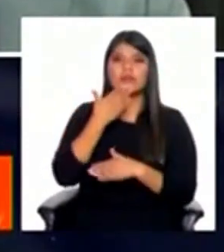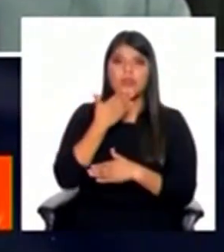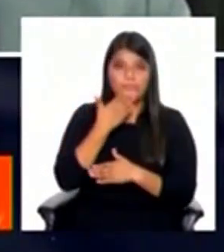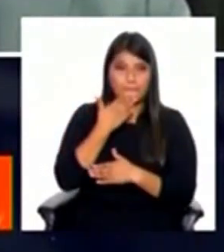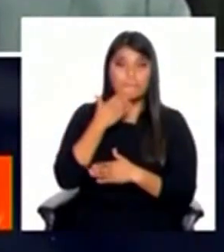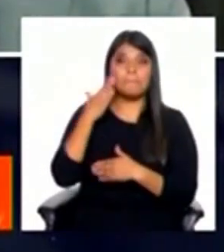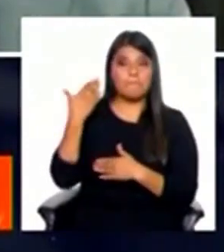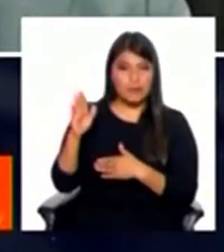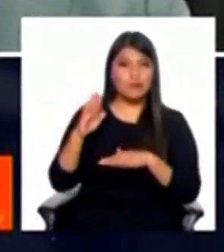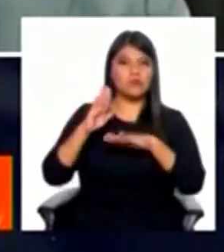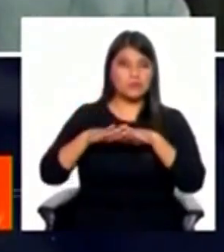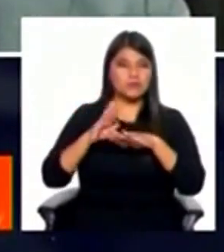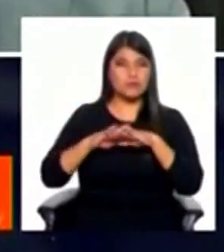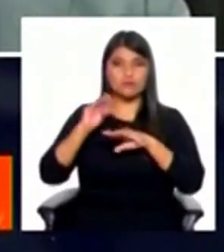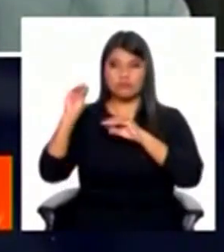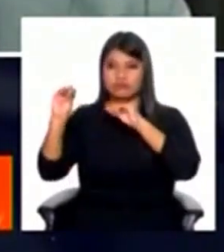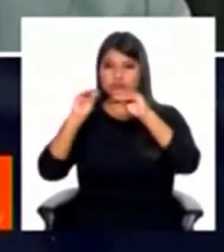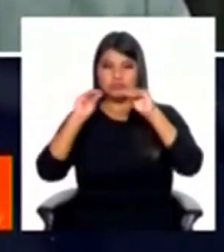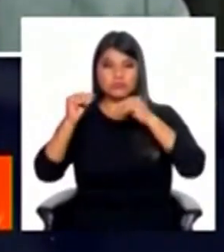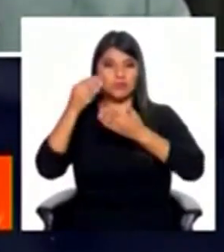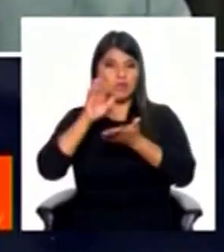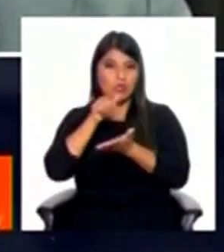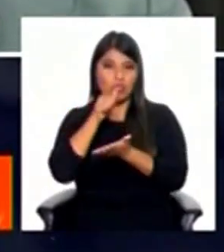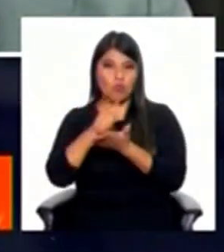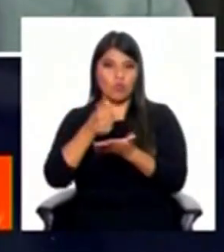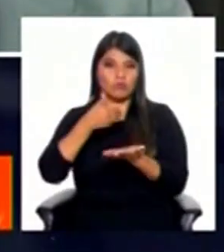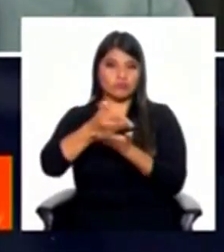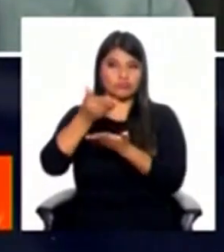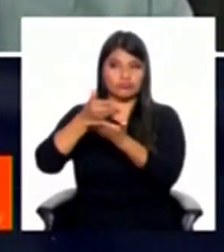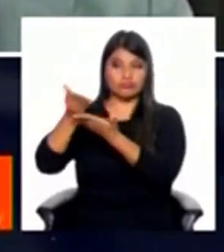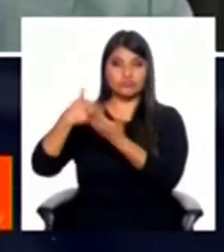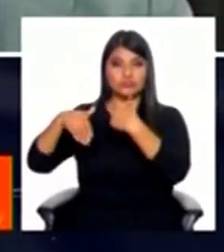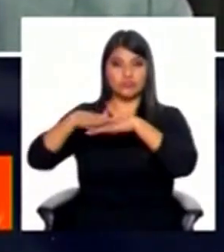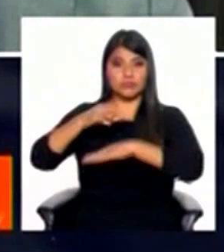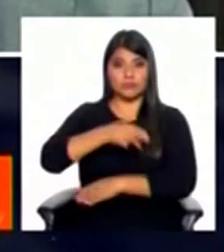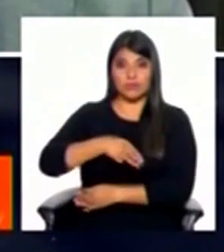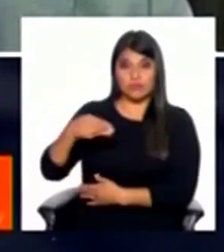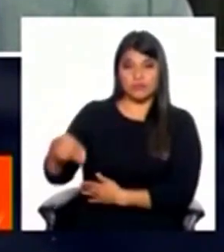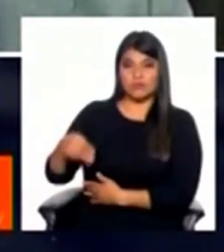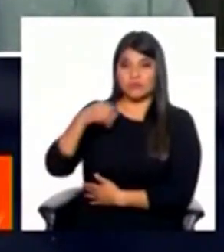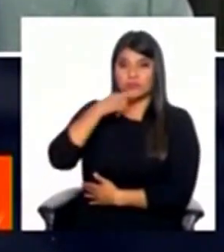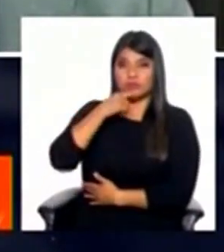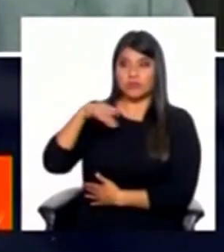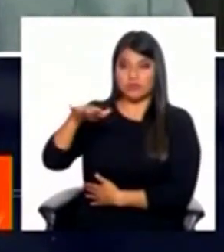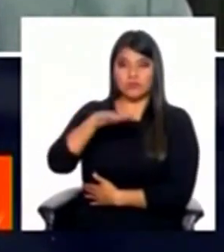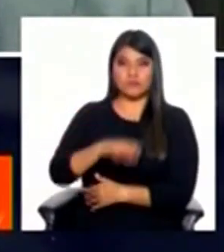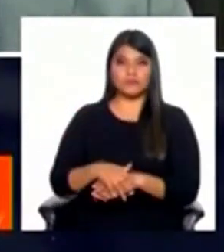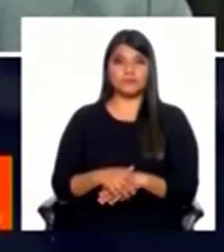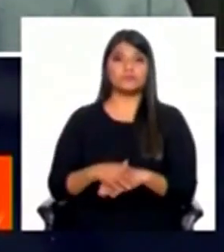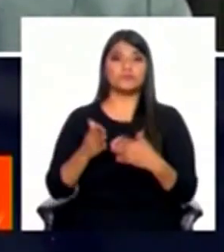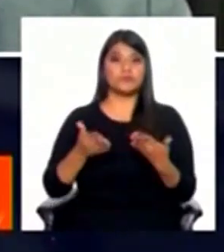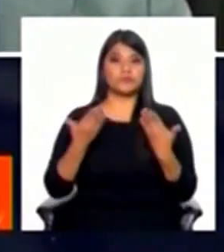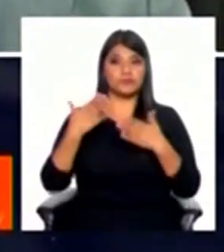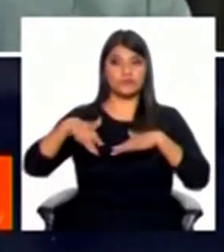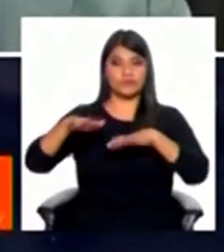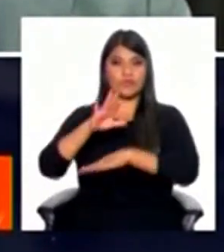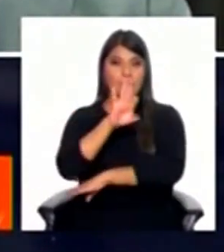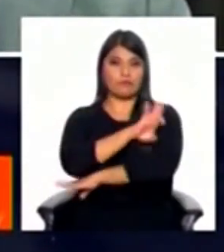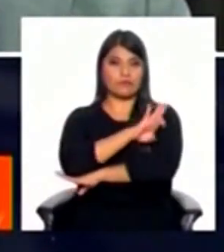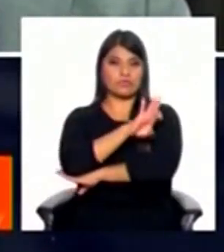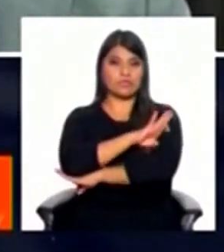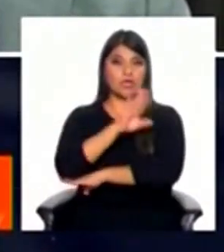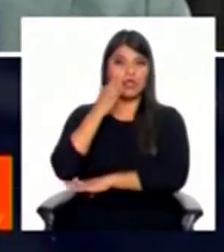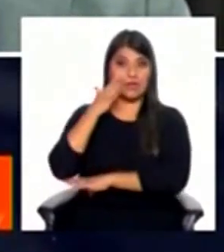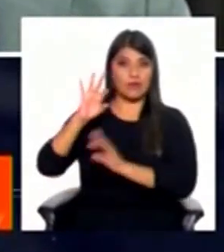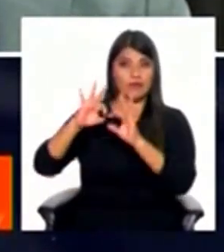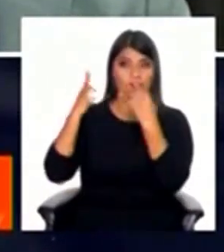pero ya se han incursado los respectivos oficios, además, desde el Ministerio de la Mujer al Ministerio Público, para que la Fiscalía de Familia de la zona